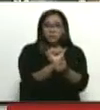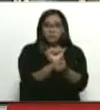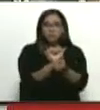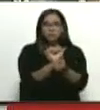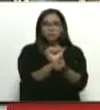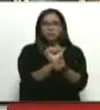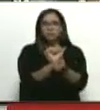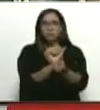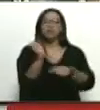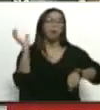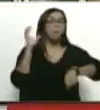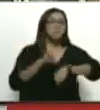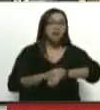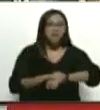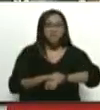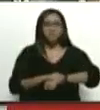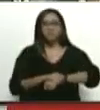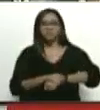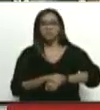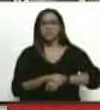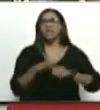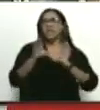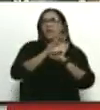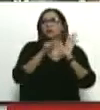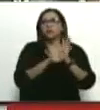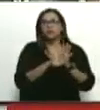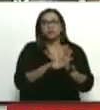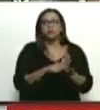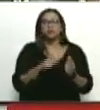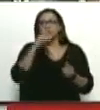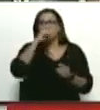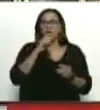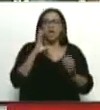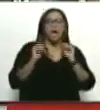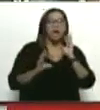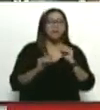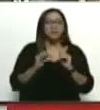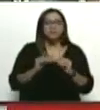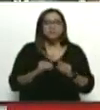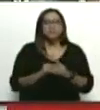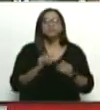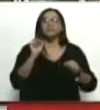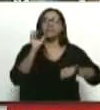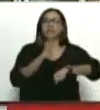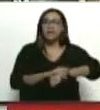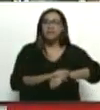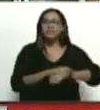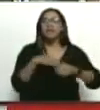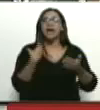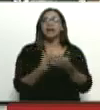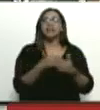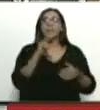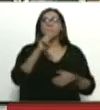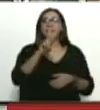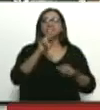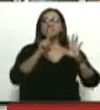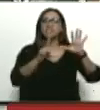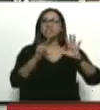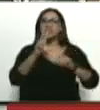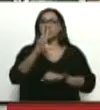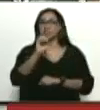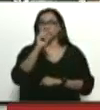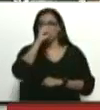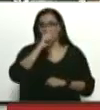y nos llevaron presos. Y la constitución de esa época hablaba de cárcel hasta por, entre 27 y 30